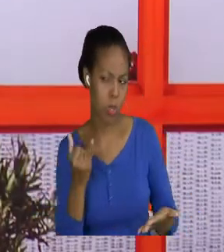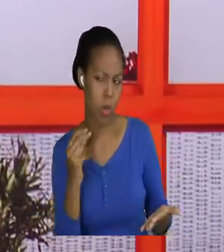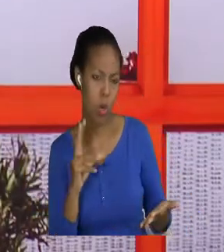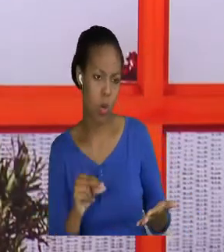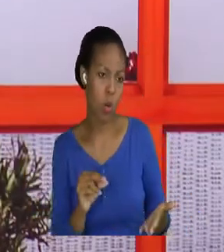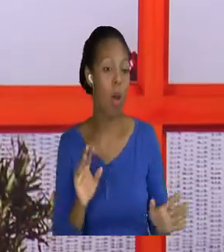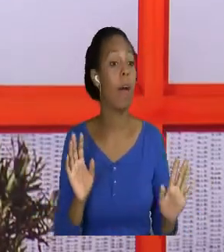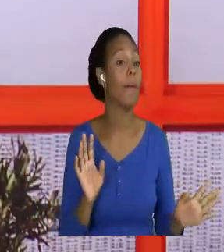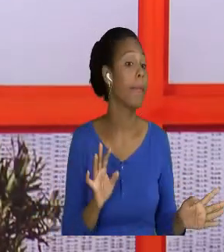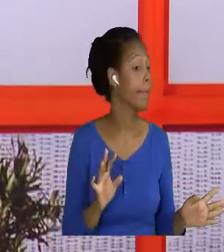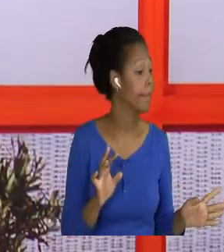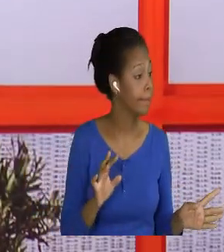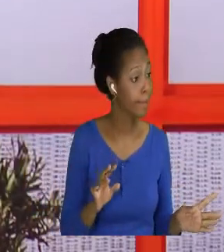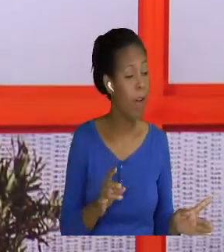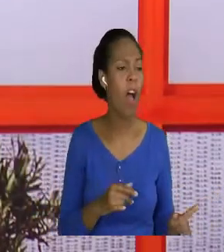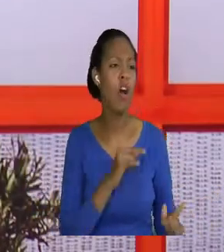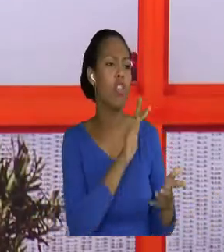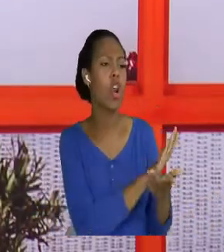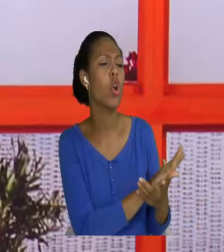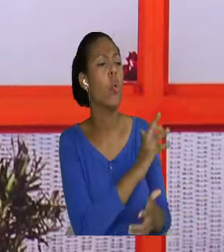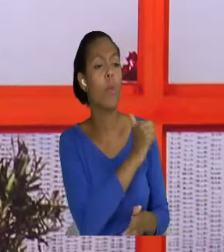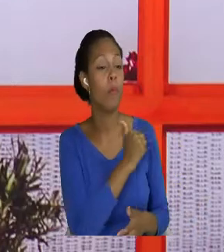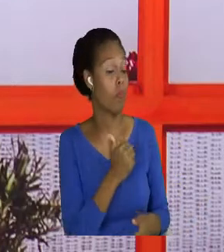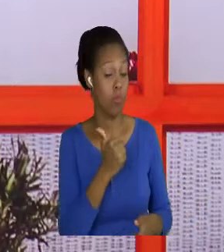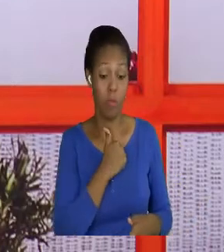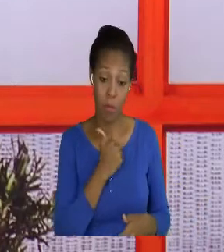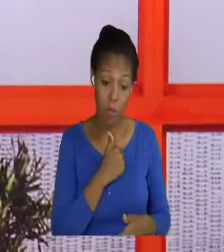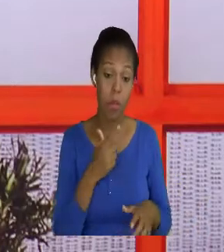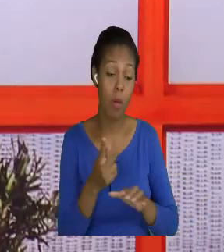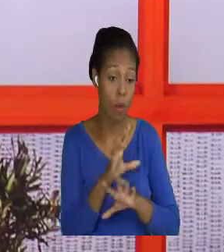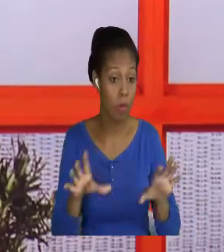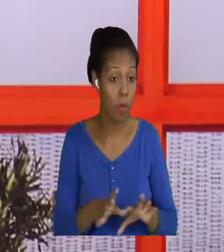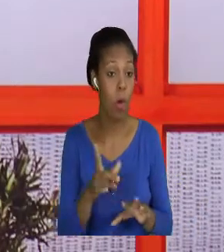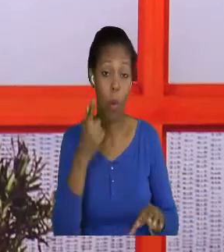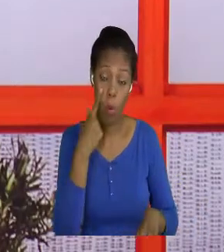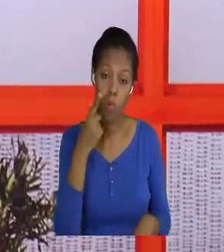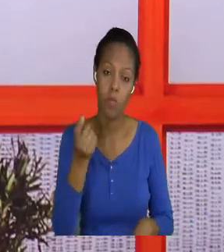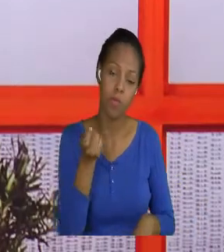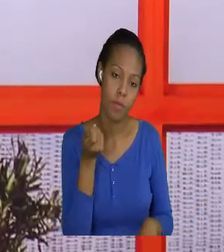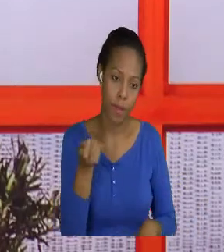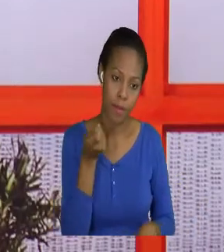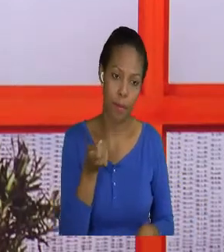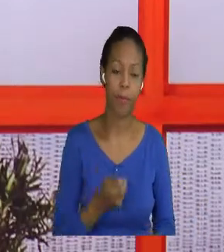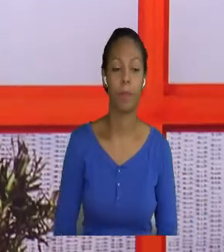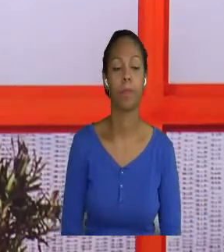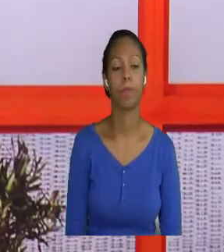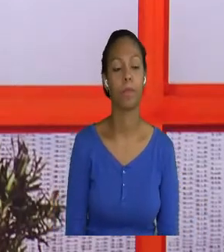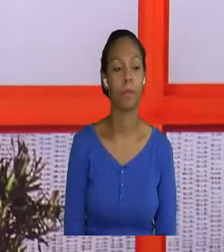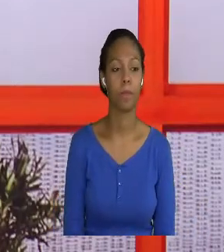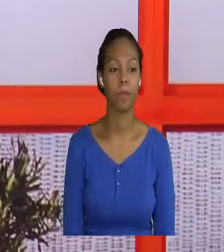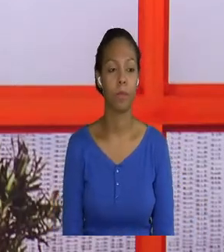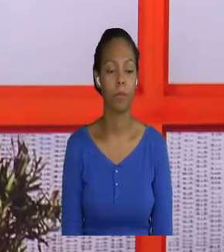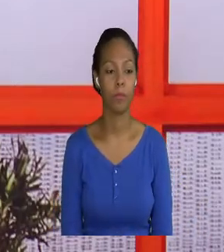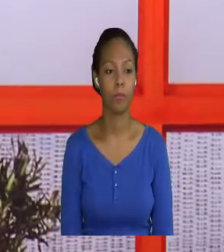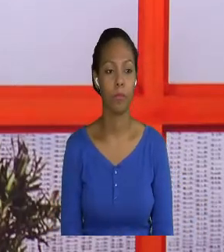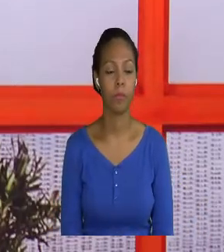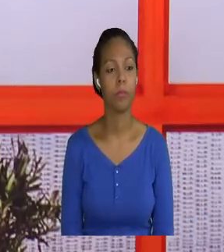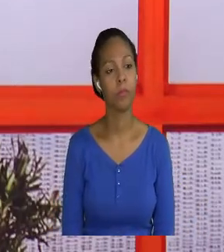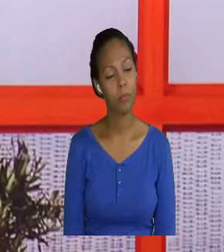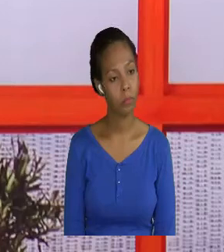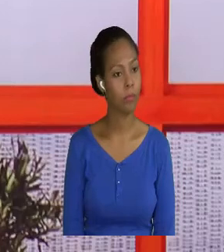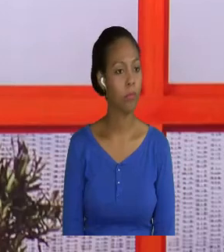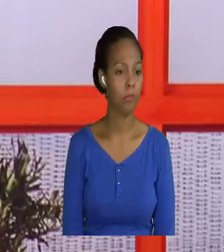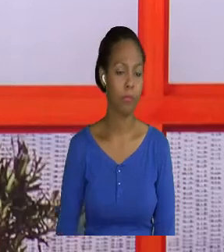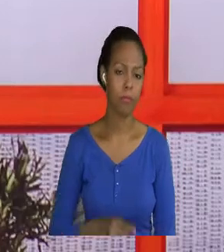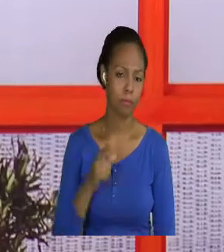sin saber qué se puede hacer con él es bastante delicado. Pero bueno, para este tipo de situaciones hay un trámite que se